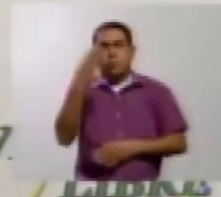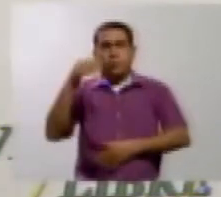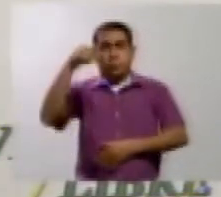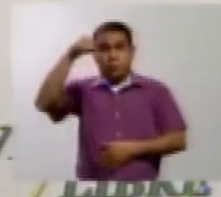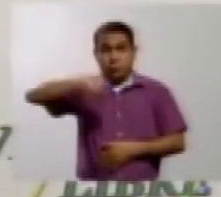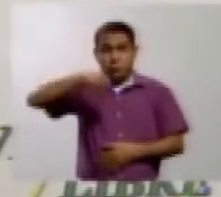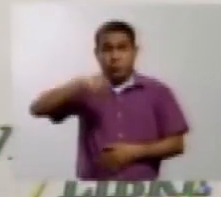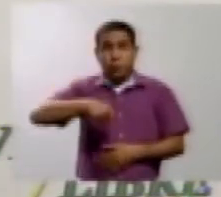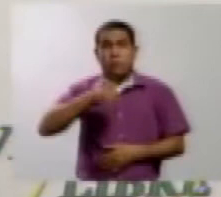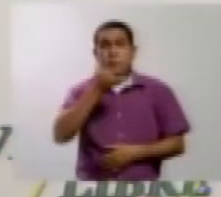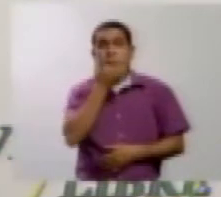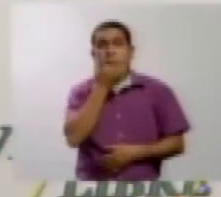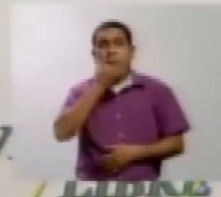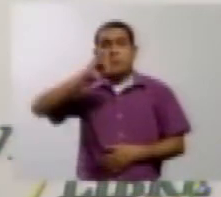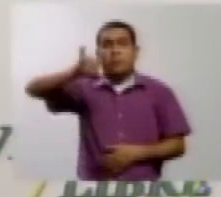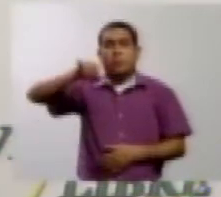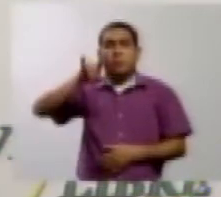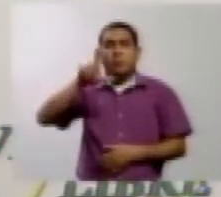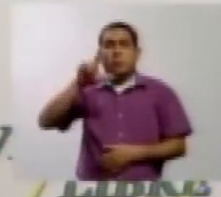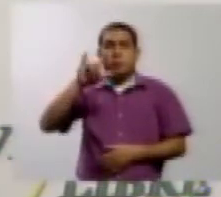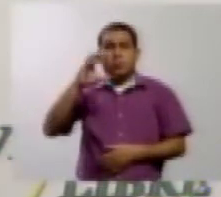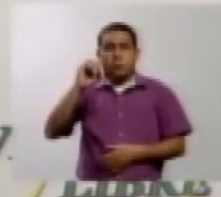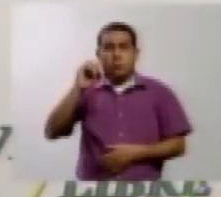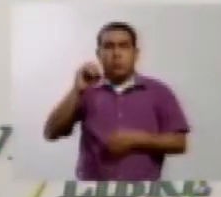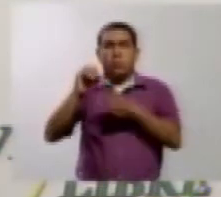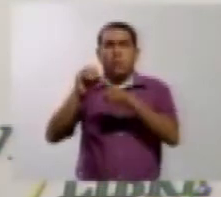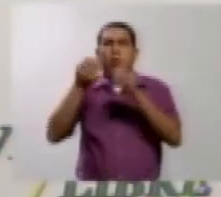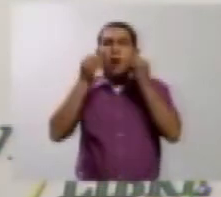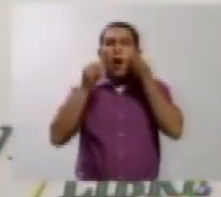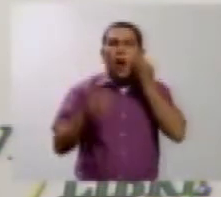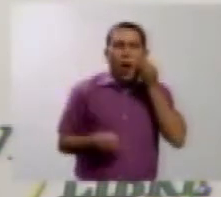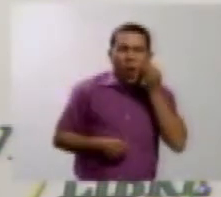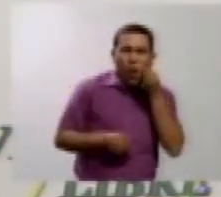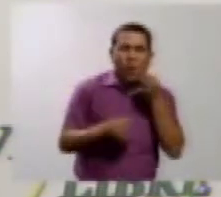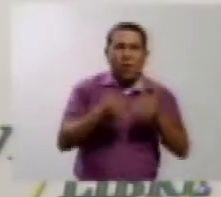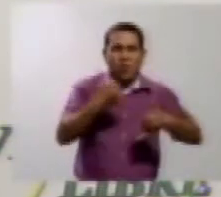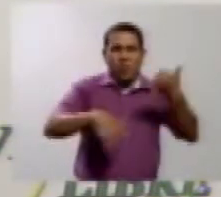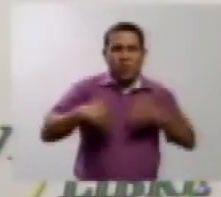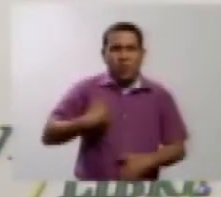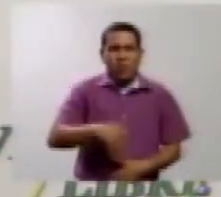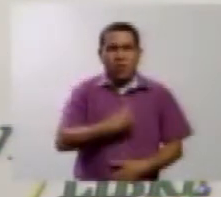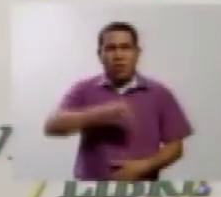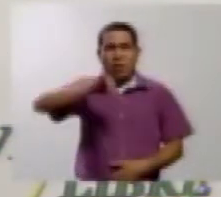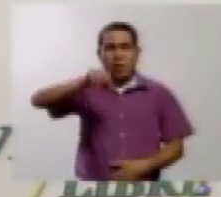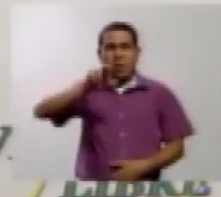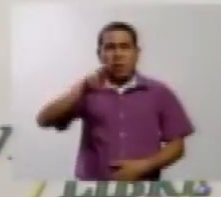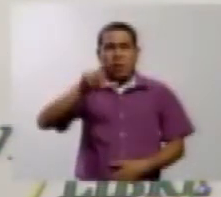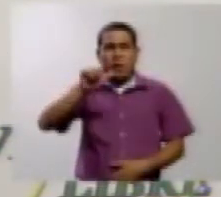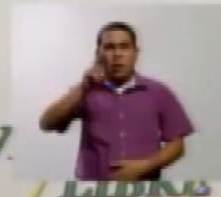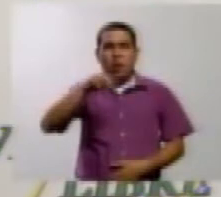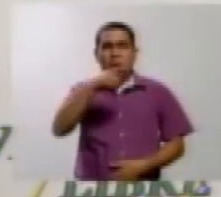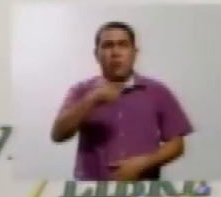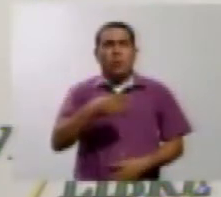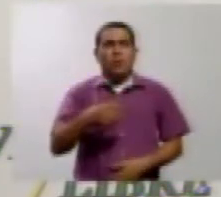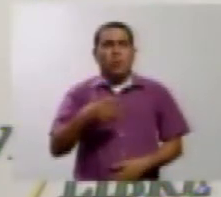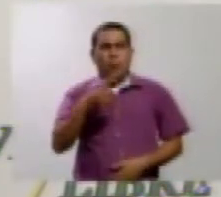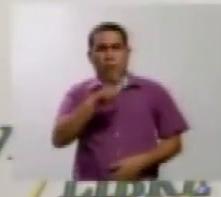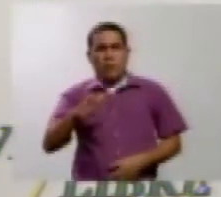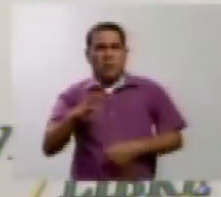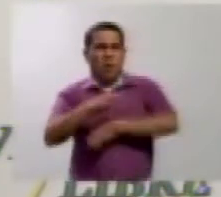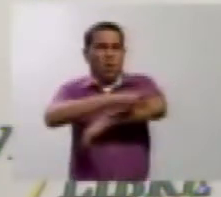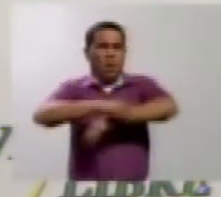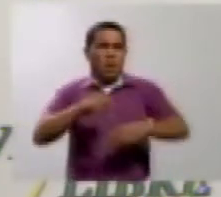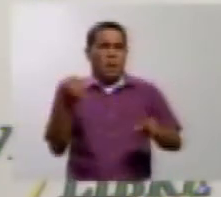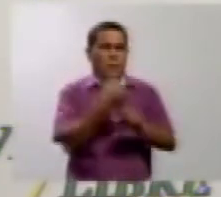hoy, Julio Escalona Mejía, abuelo del volante creativo del Junior Harlan Barrera, fue golpeado por delincuentes que minutos